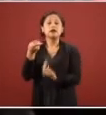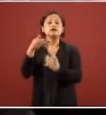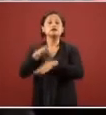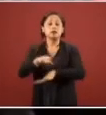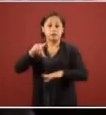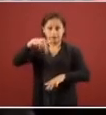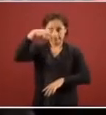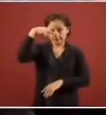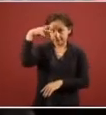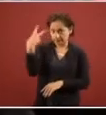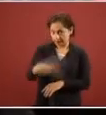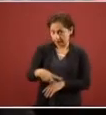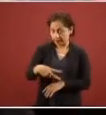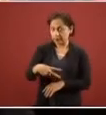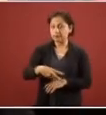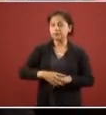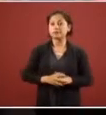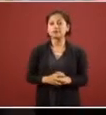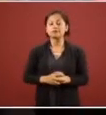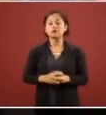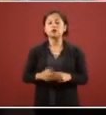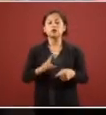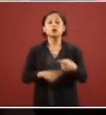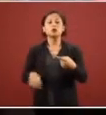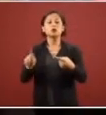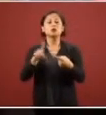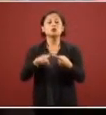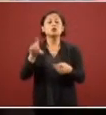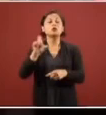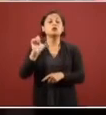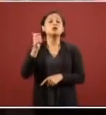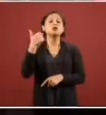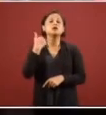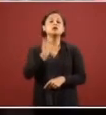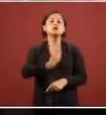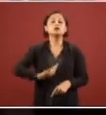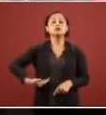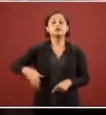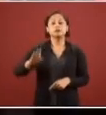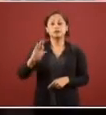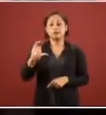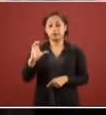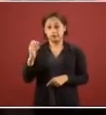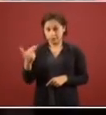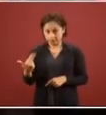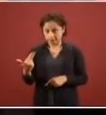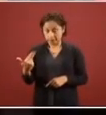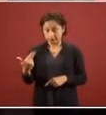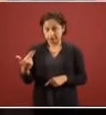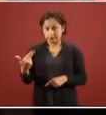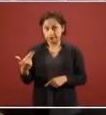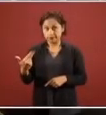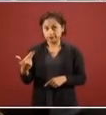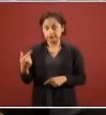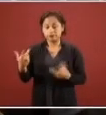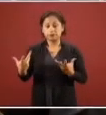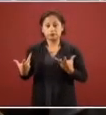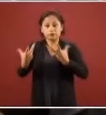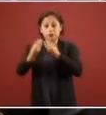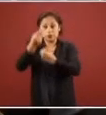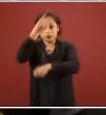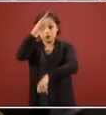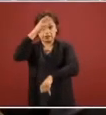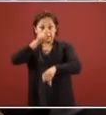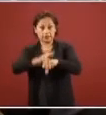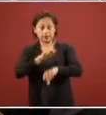ellos, cuando el expresidente Calderón, en su entonces presidente, pues con el director de inteligencia de